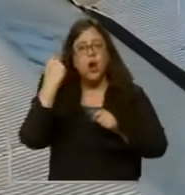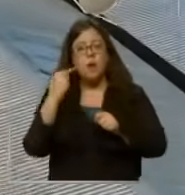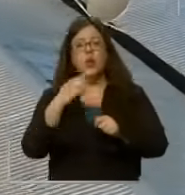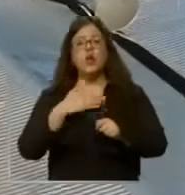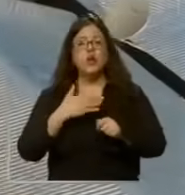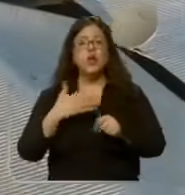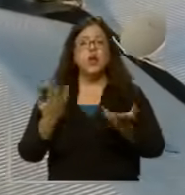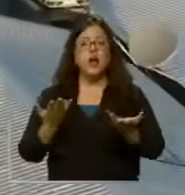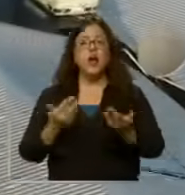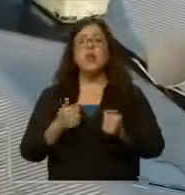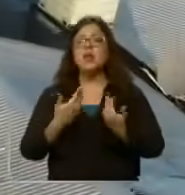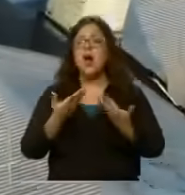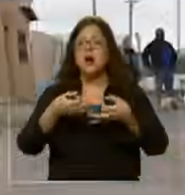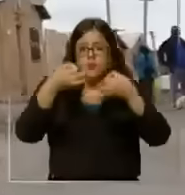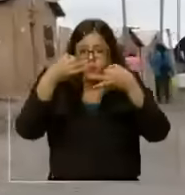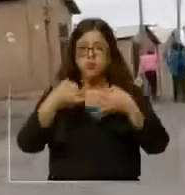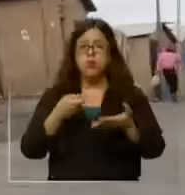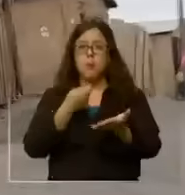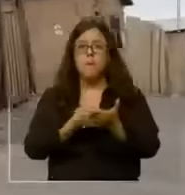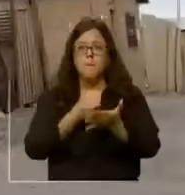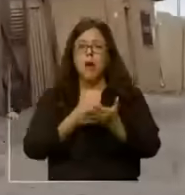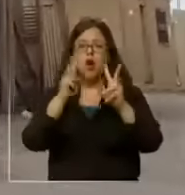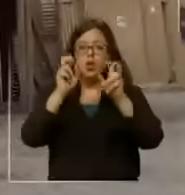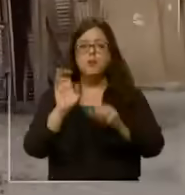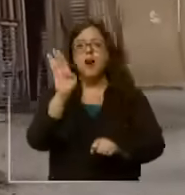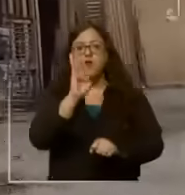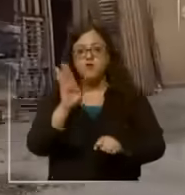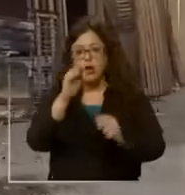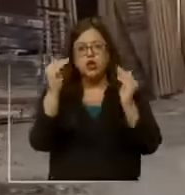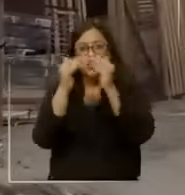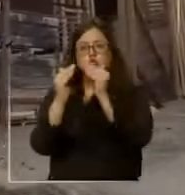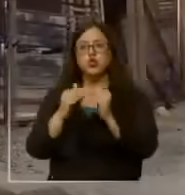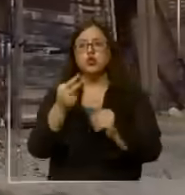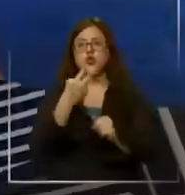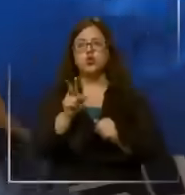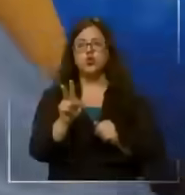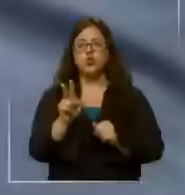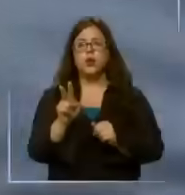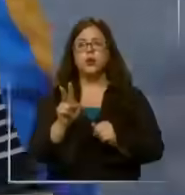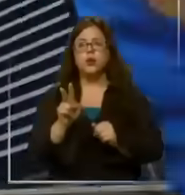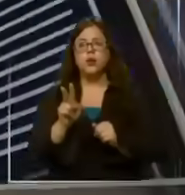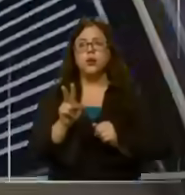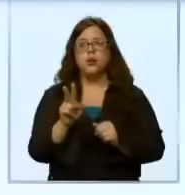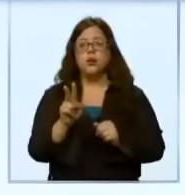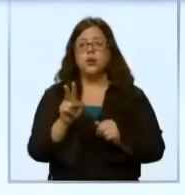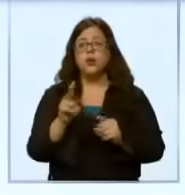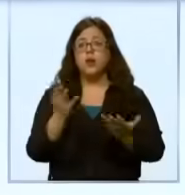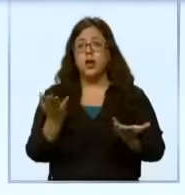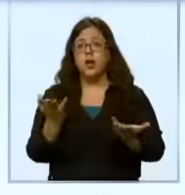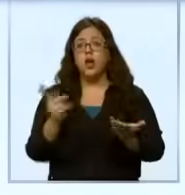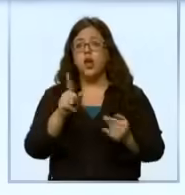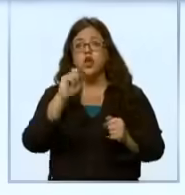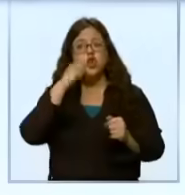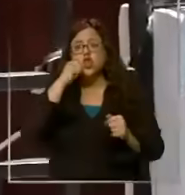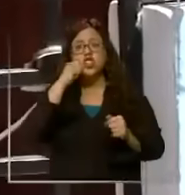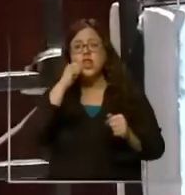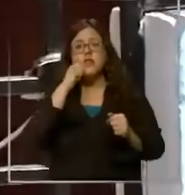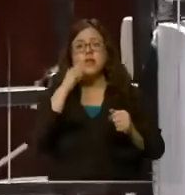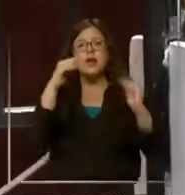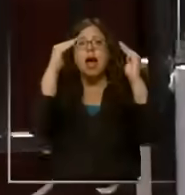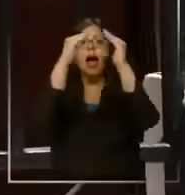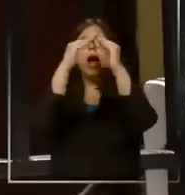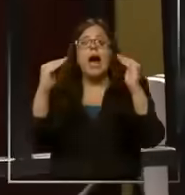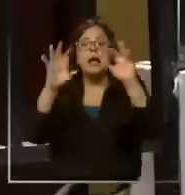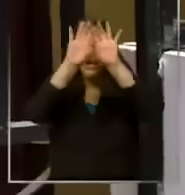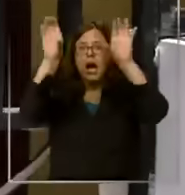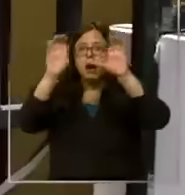quieren regularizar el pago de los suministros básicos de sus viviendas, que no son medias aguas, sino que construcciones sólidas, con